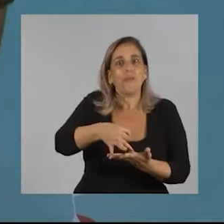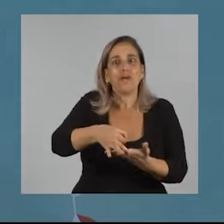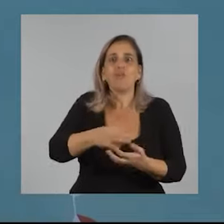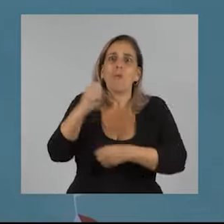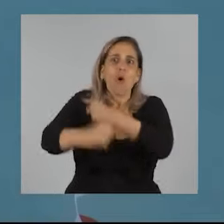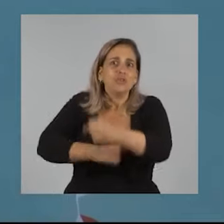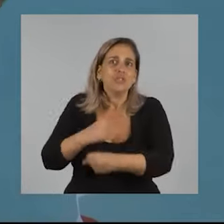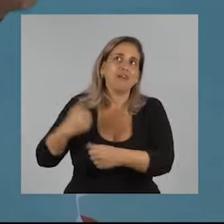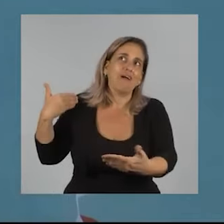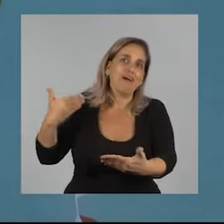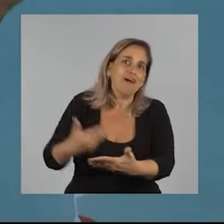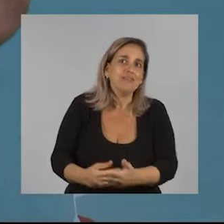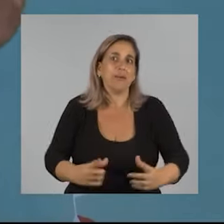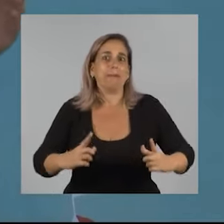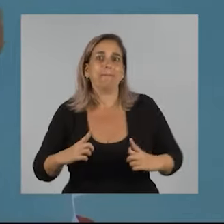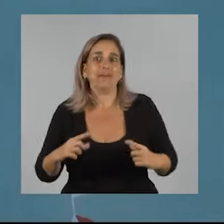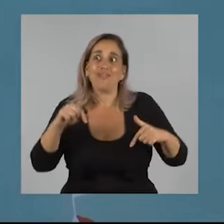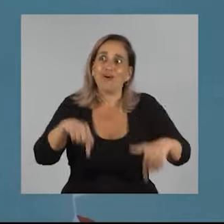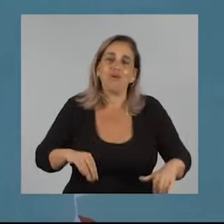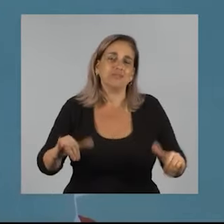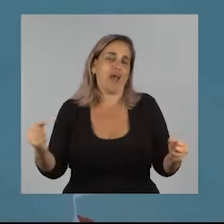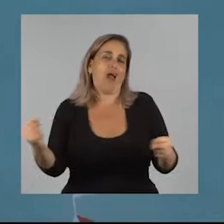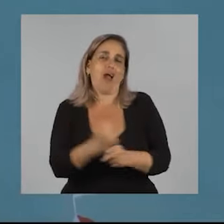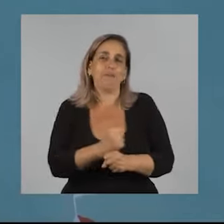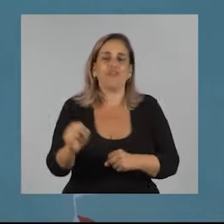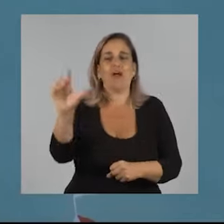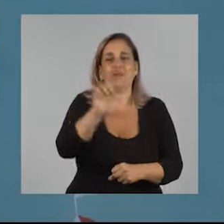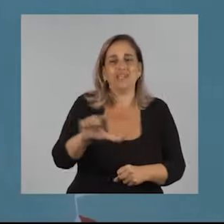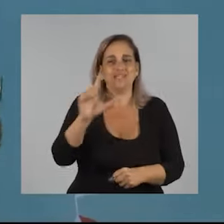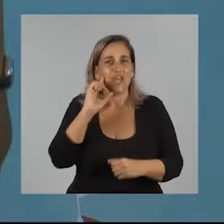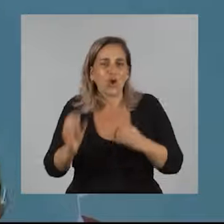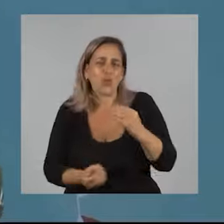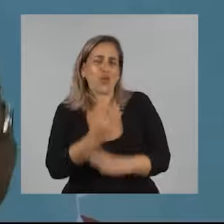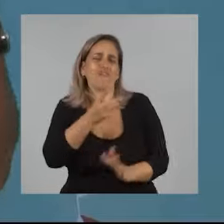pueblo, tantos años después de los que fuimos pioneros, hoy sea pionero en tener un